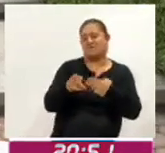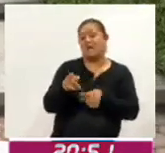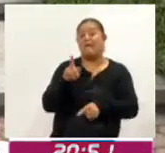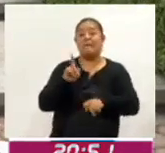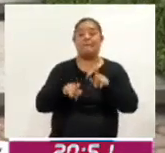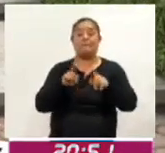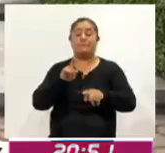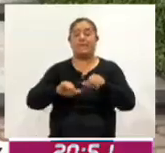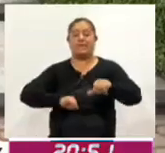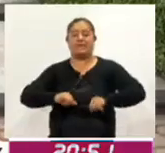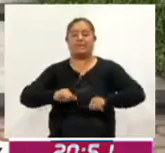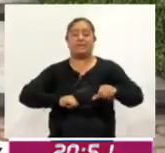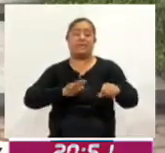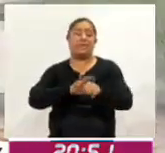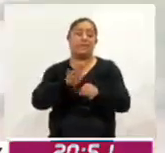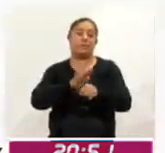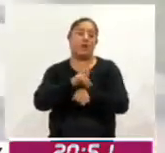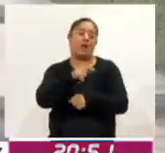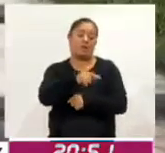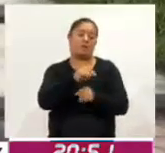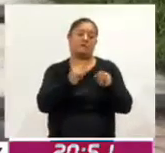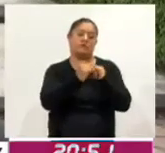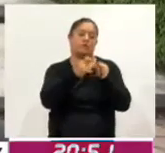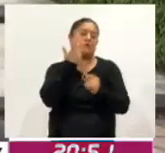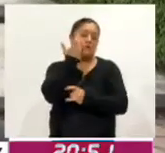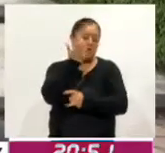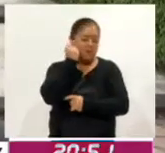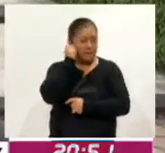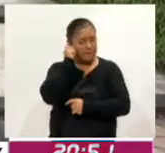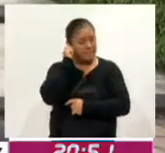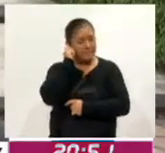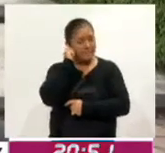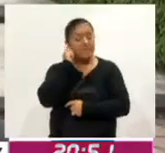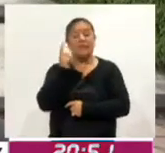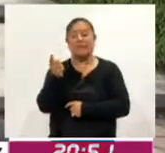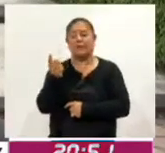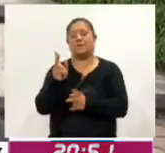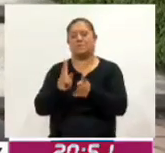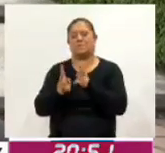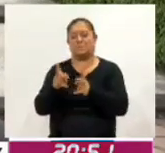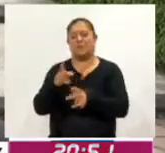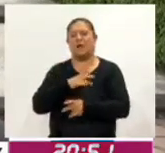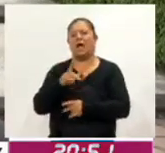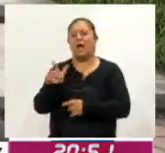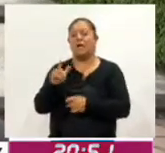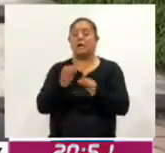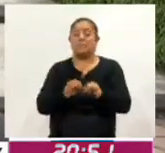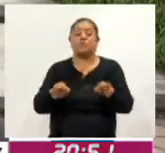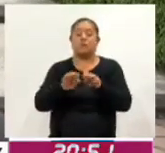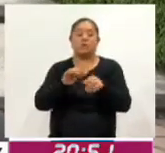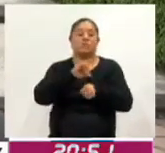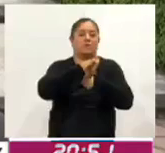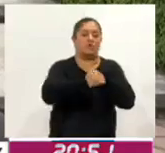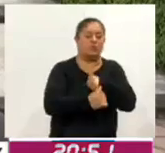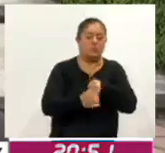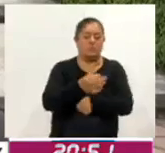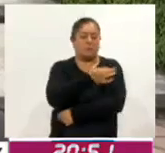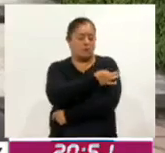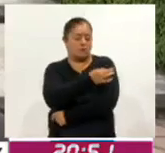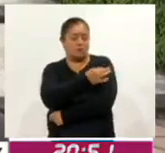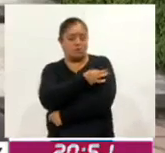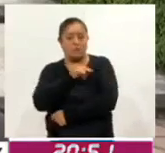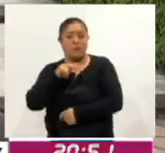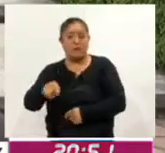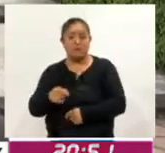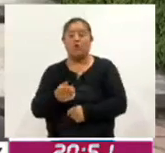la actividad que quiera que desarrollemos la institución. Dentro de estas pláticas tocamos temas como la importancia de la esterilización, vacunación, medicina